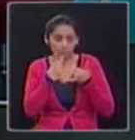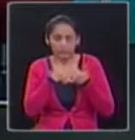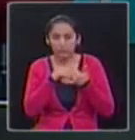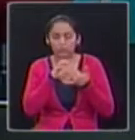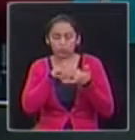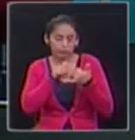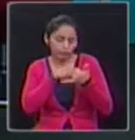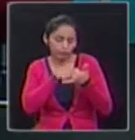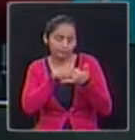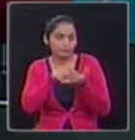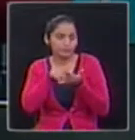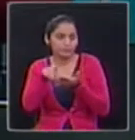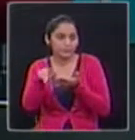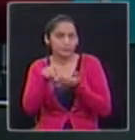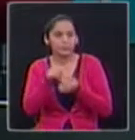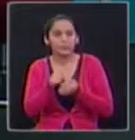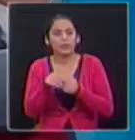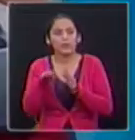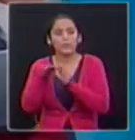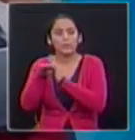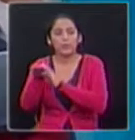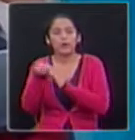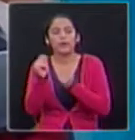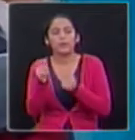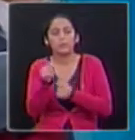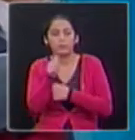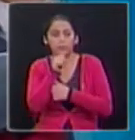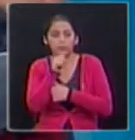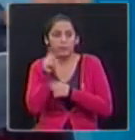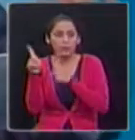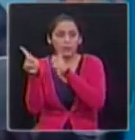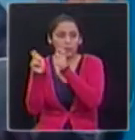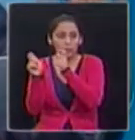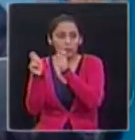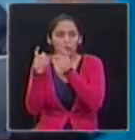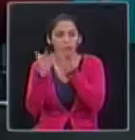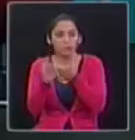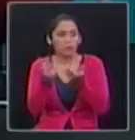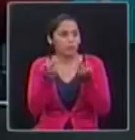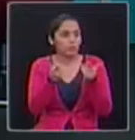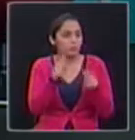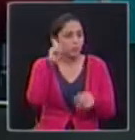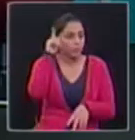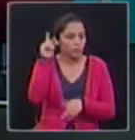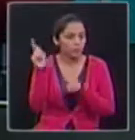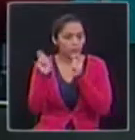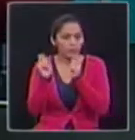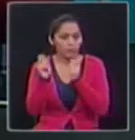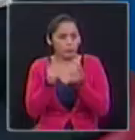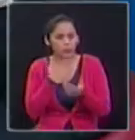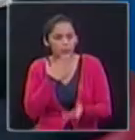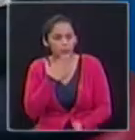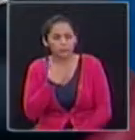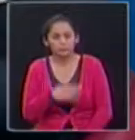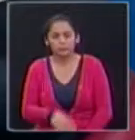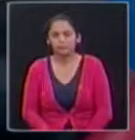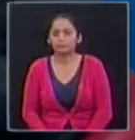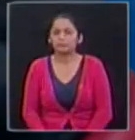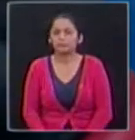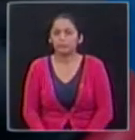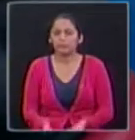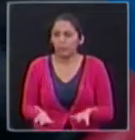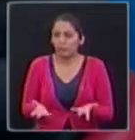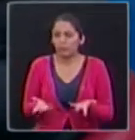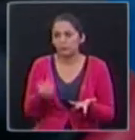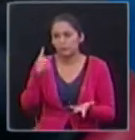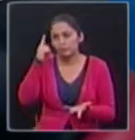manejo de dinero electrónico a la banca privada con regulaciones y controles por parte del gobierno. Efectivamente, nosotros coincidimos en lo mismo. La cuestión es que no tiene que estar ligado a una